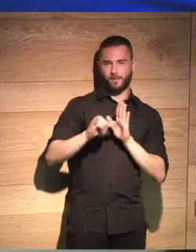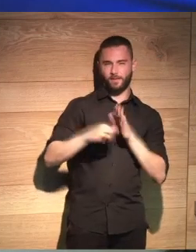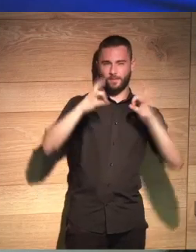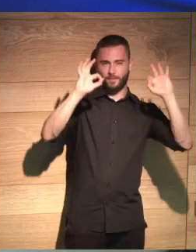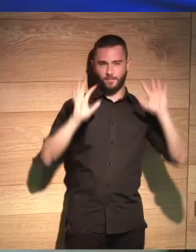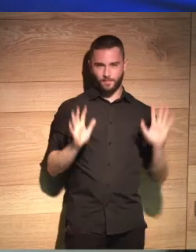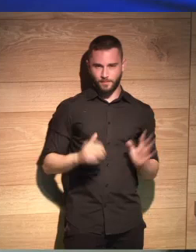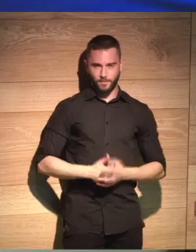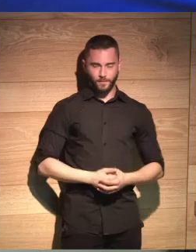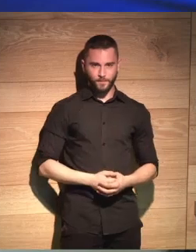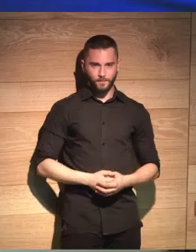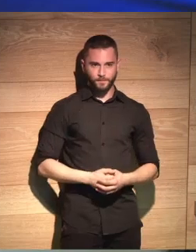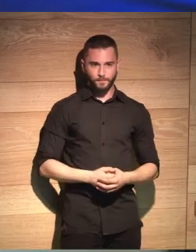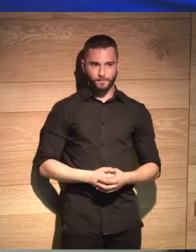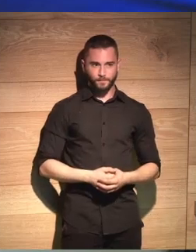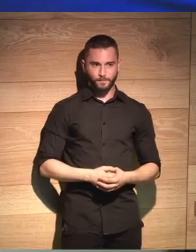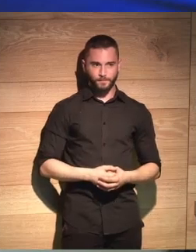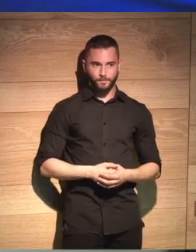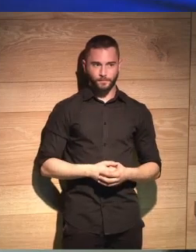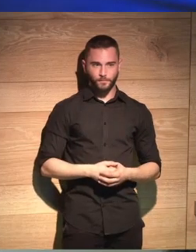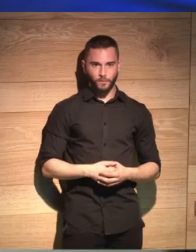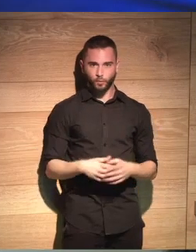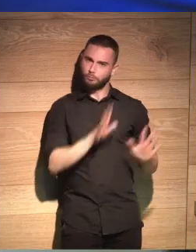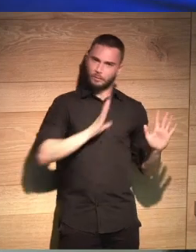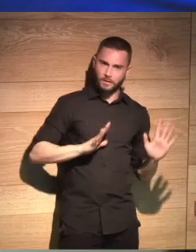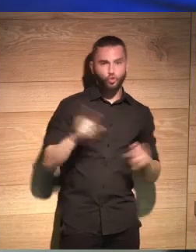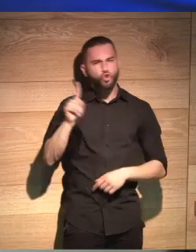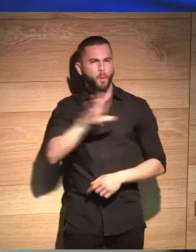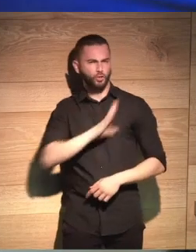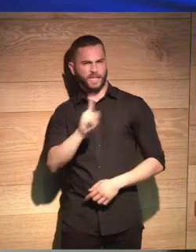particular. Prudencial. No prudencia, una distancia particular.